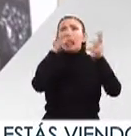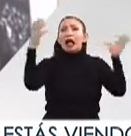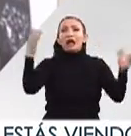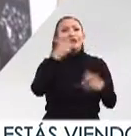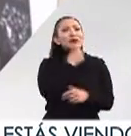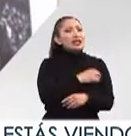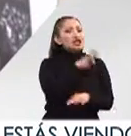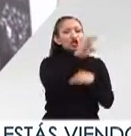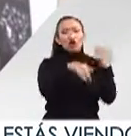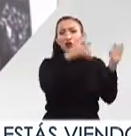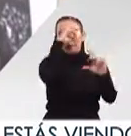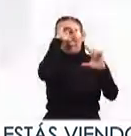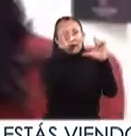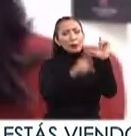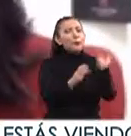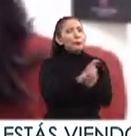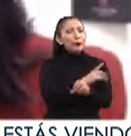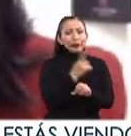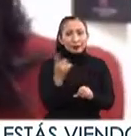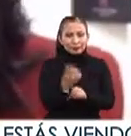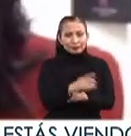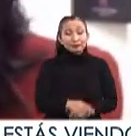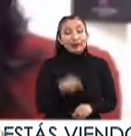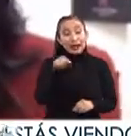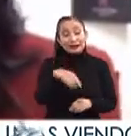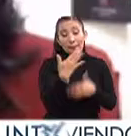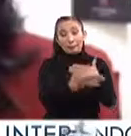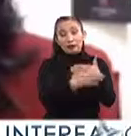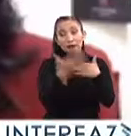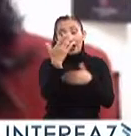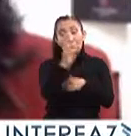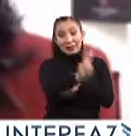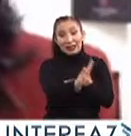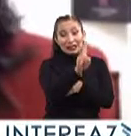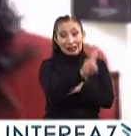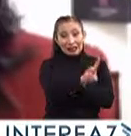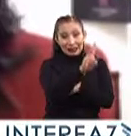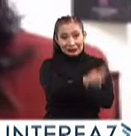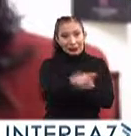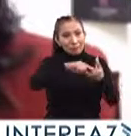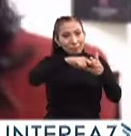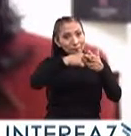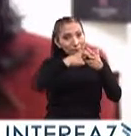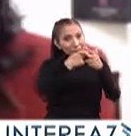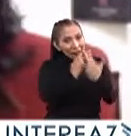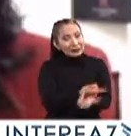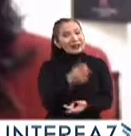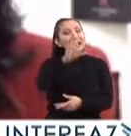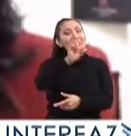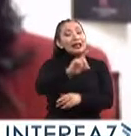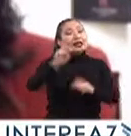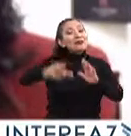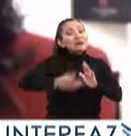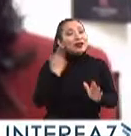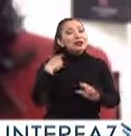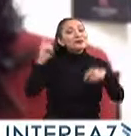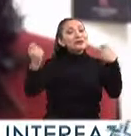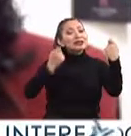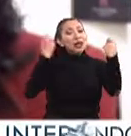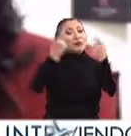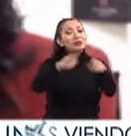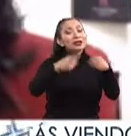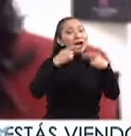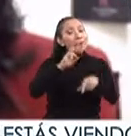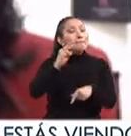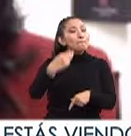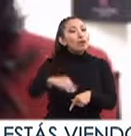enorme fiesta de todo México, porque este próximo viernes abrimos la 30 edición de nuestro Festival de